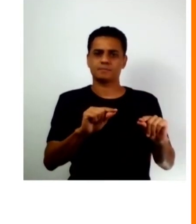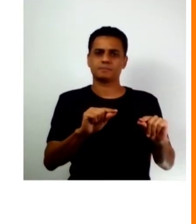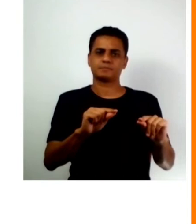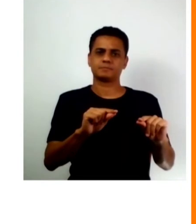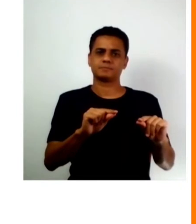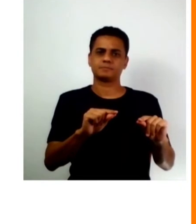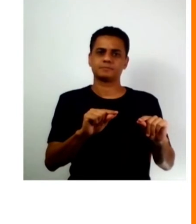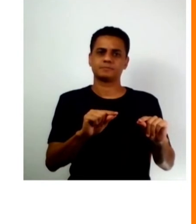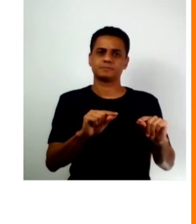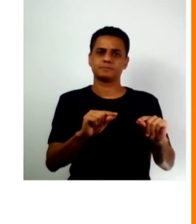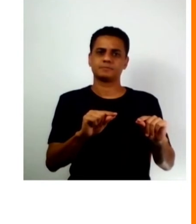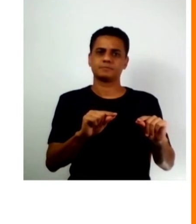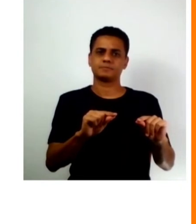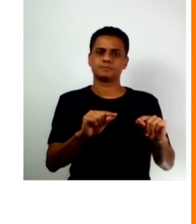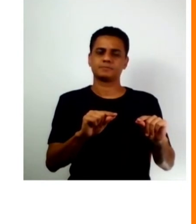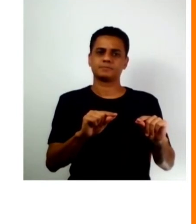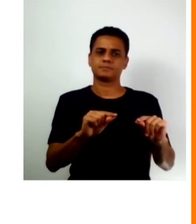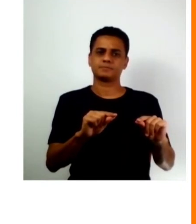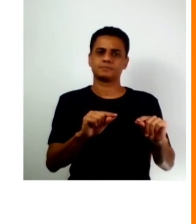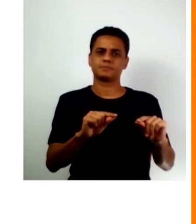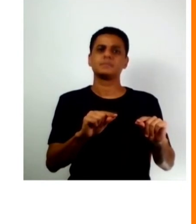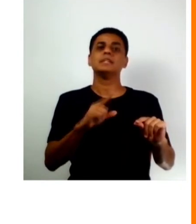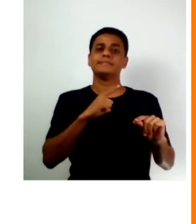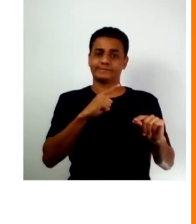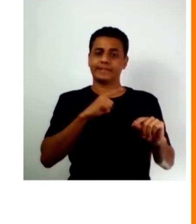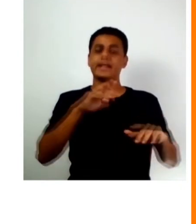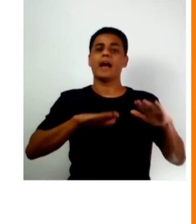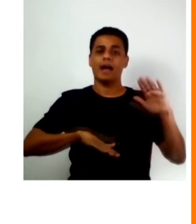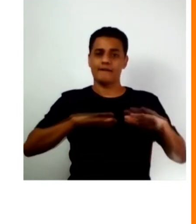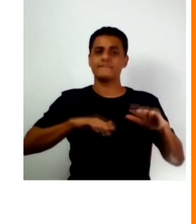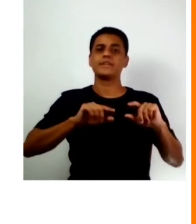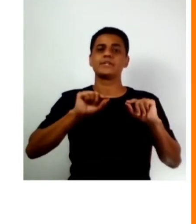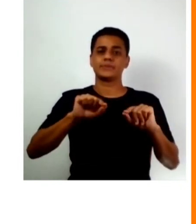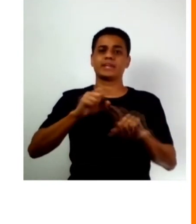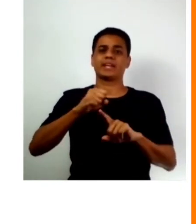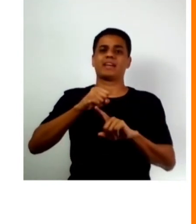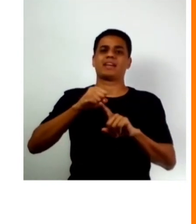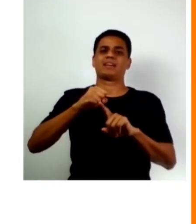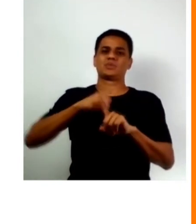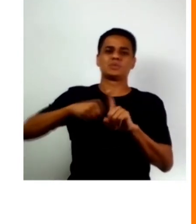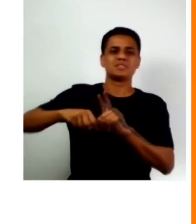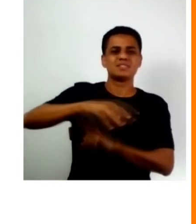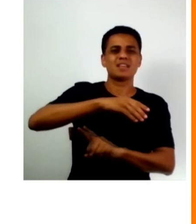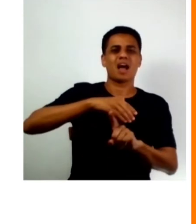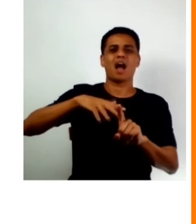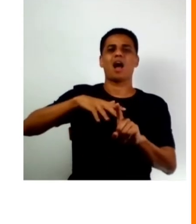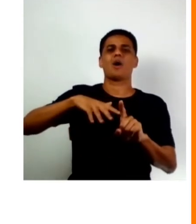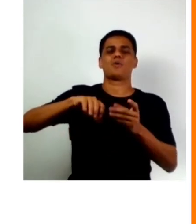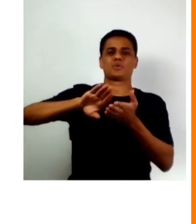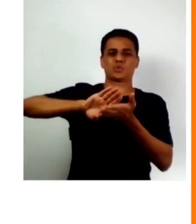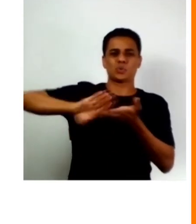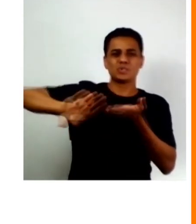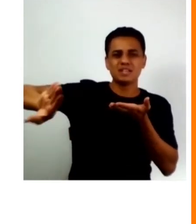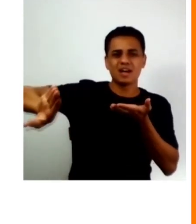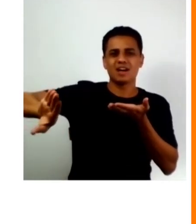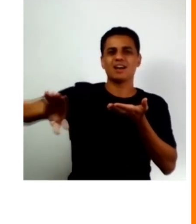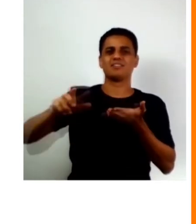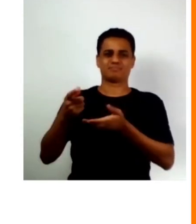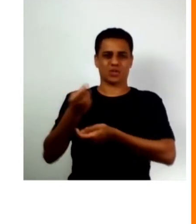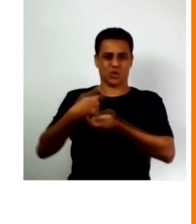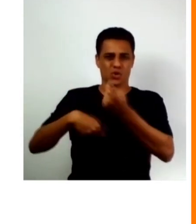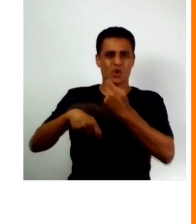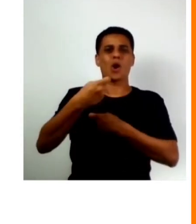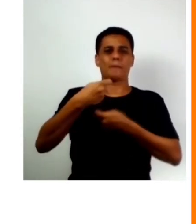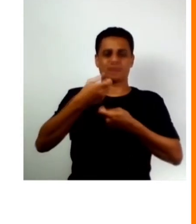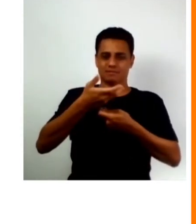unha exclusión social e económica importante en el campo, diríamos, de la forma en que